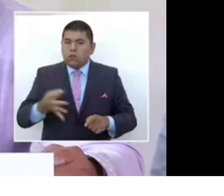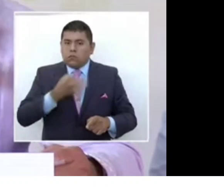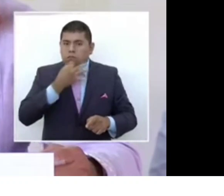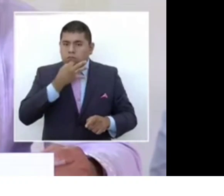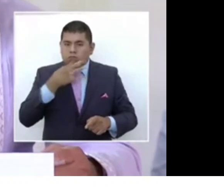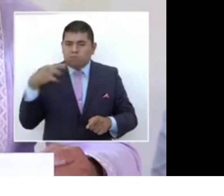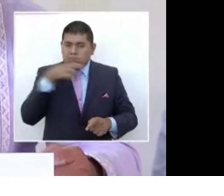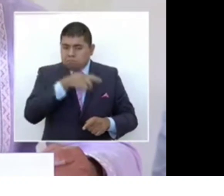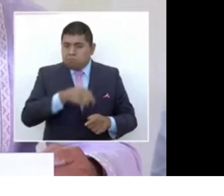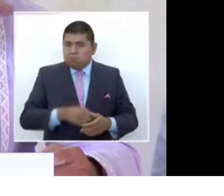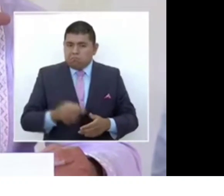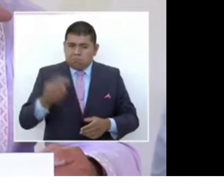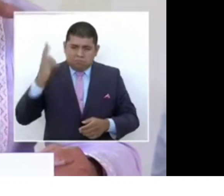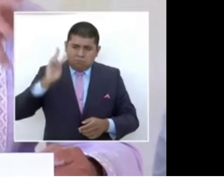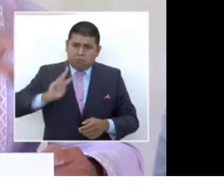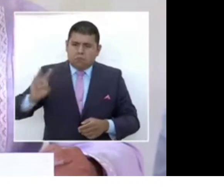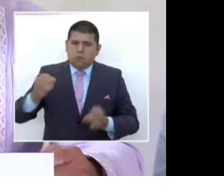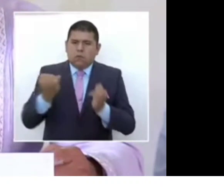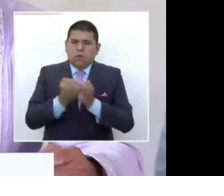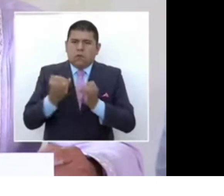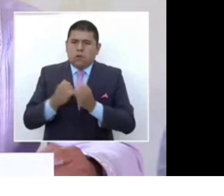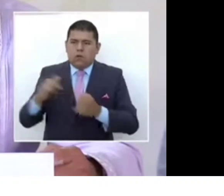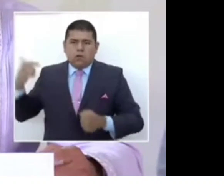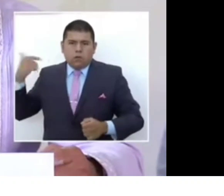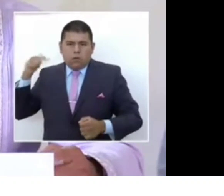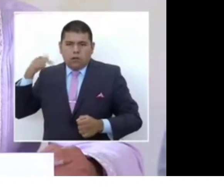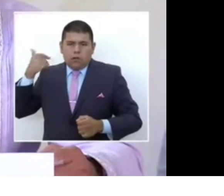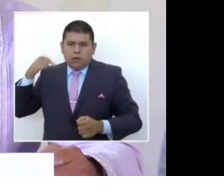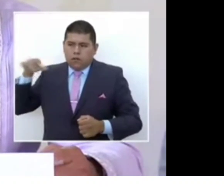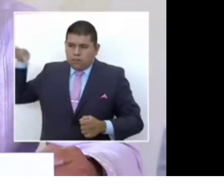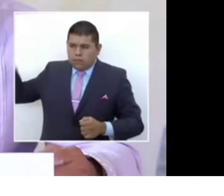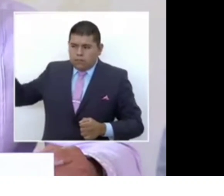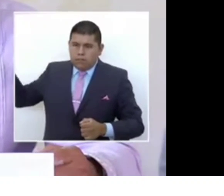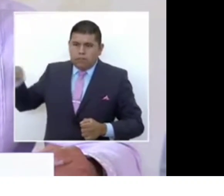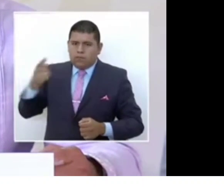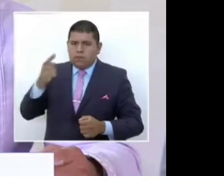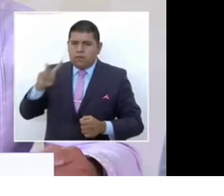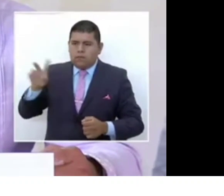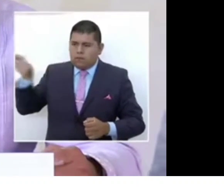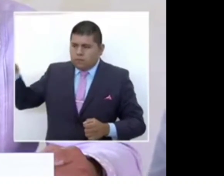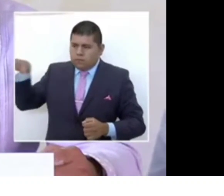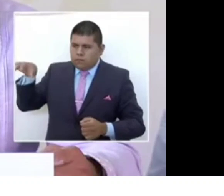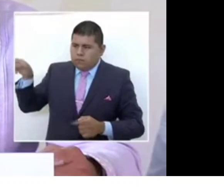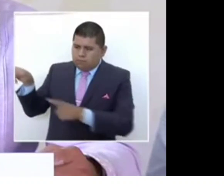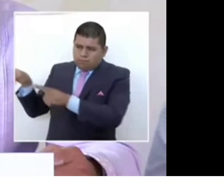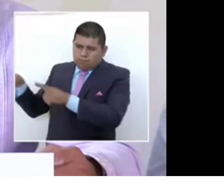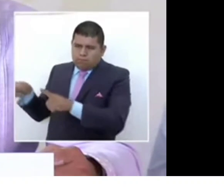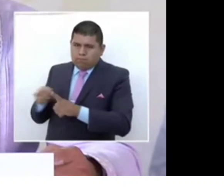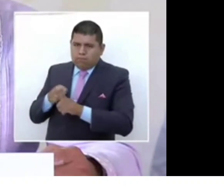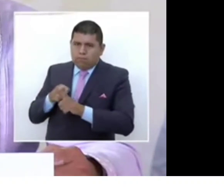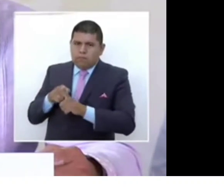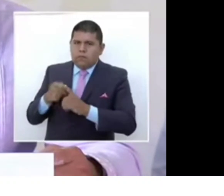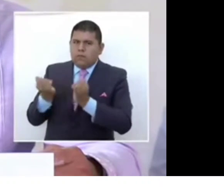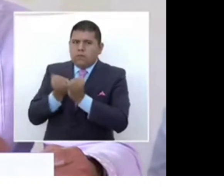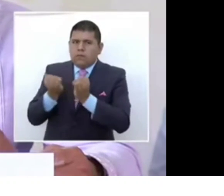Y lo mismo de Guadalajara a Vallarta, de Guadalajara